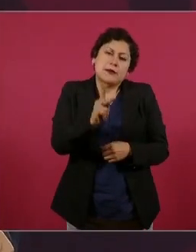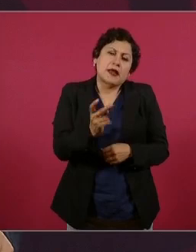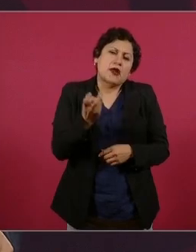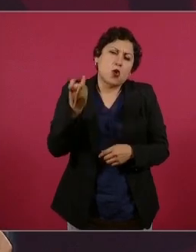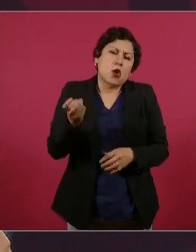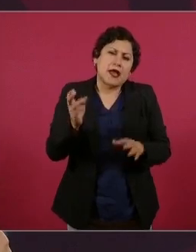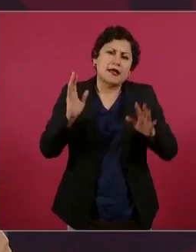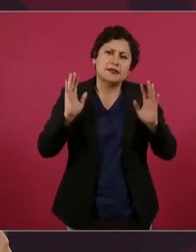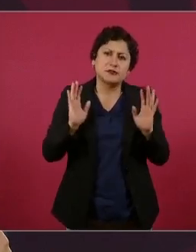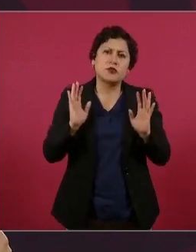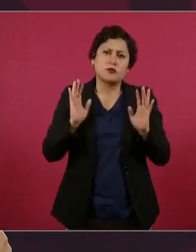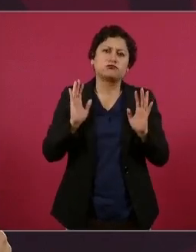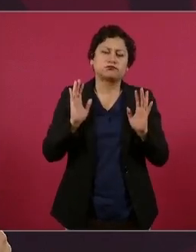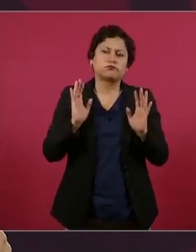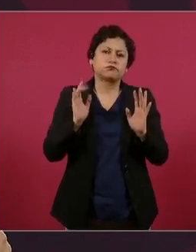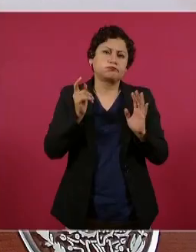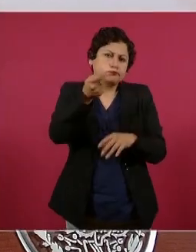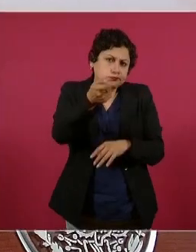también que